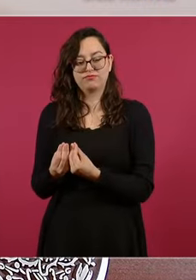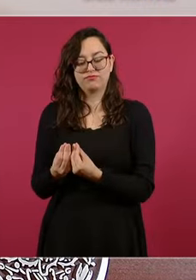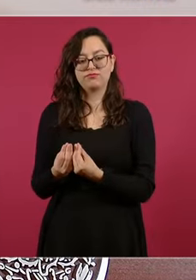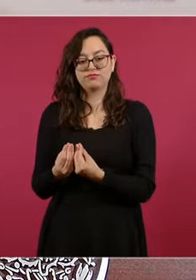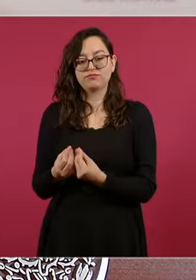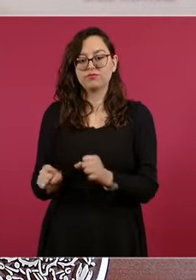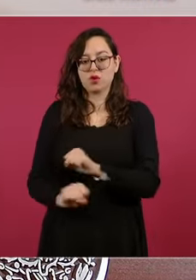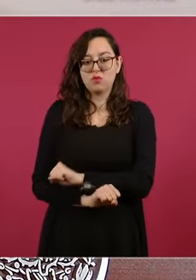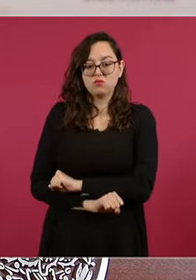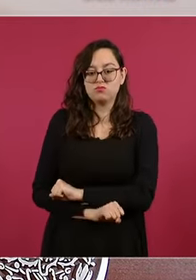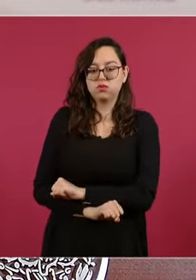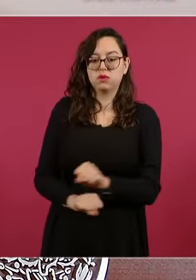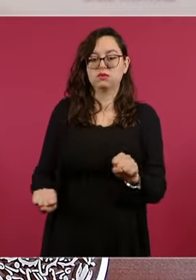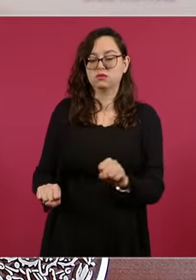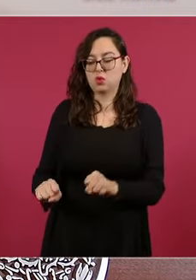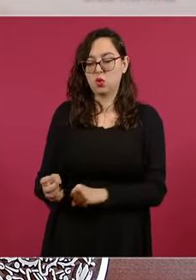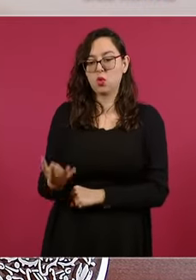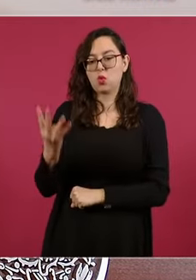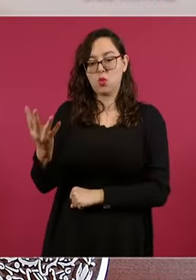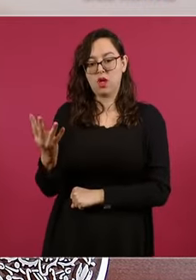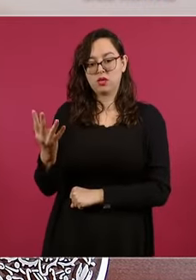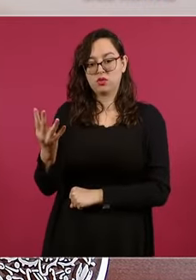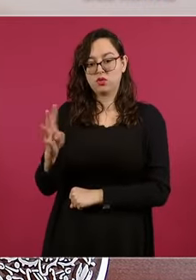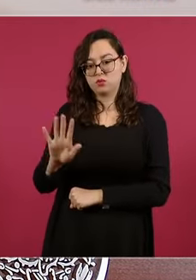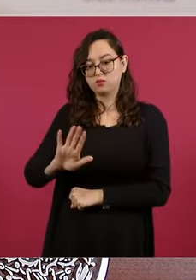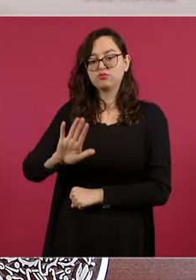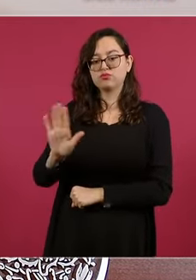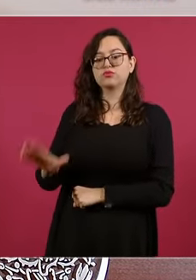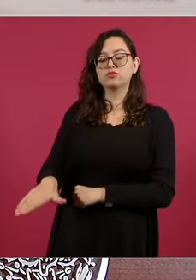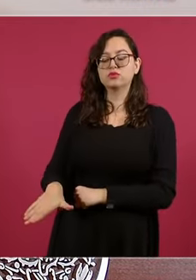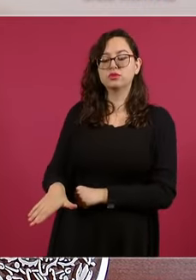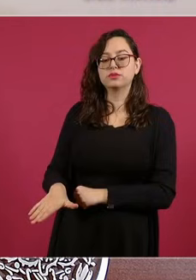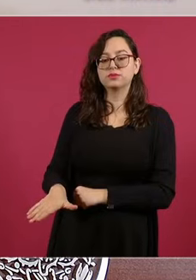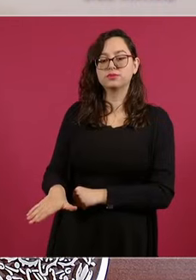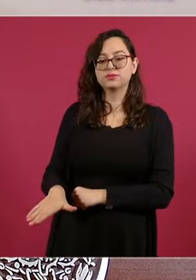y por esa explosión ahí mismo falleció